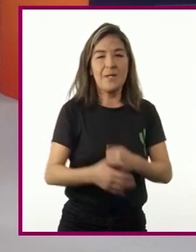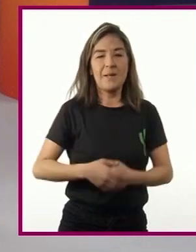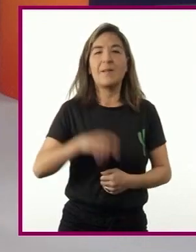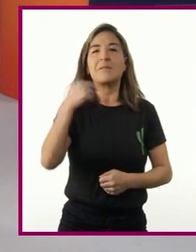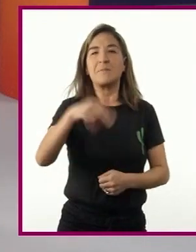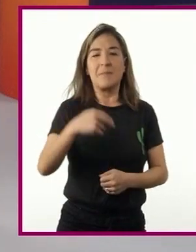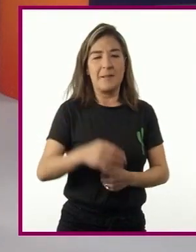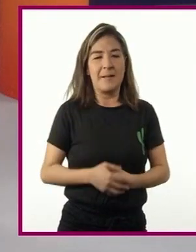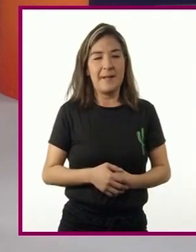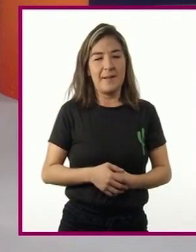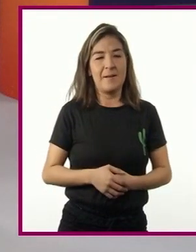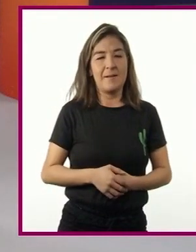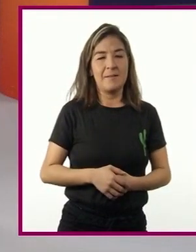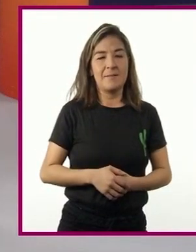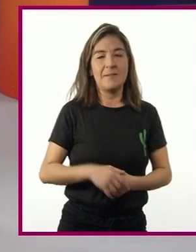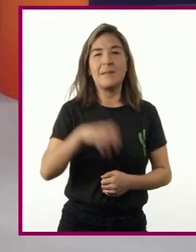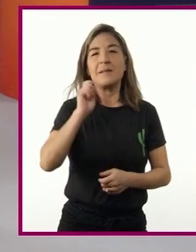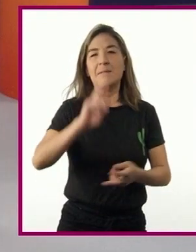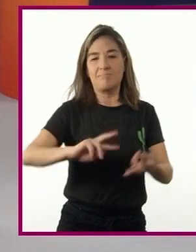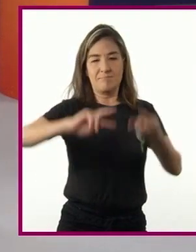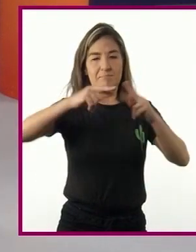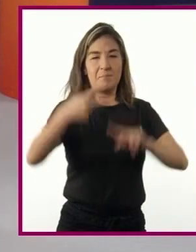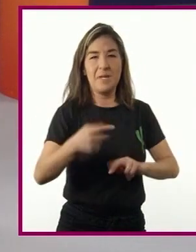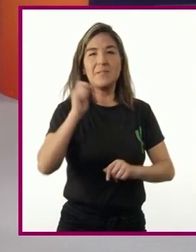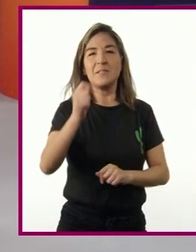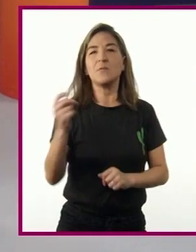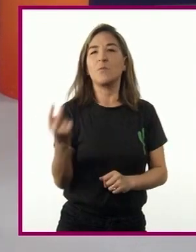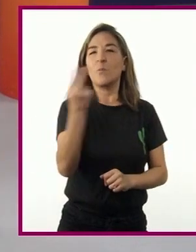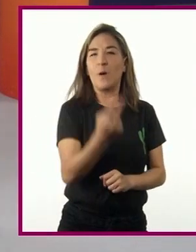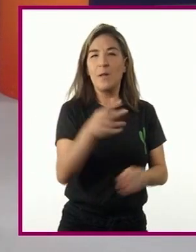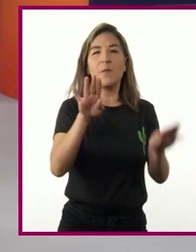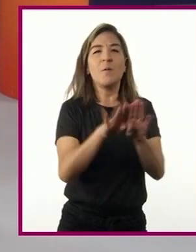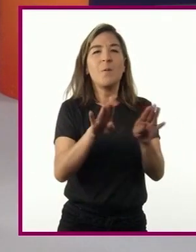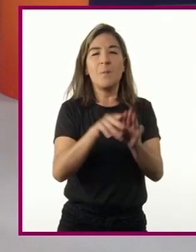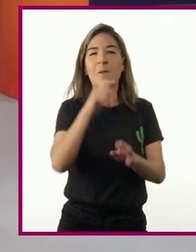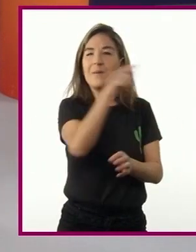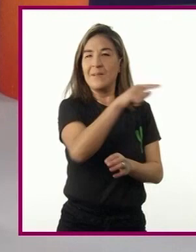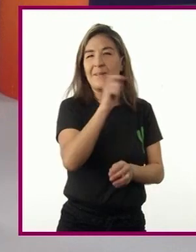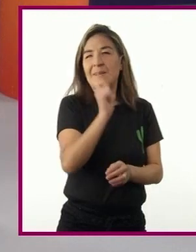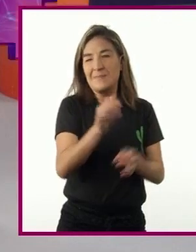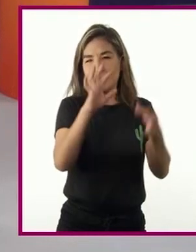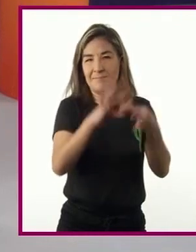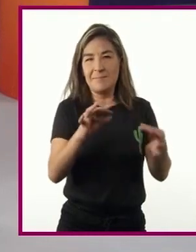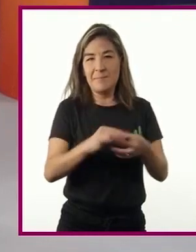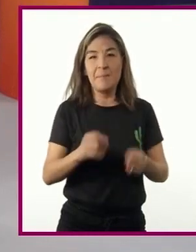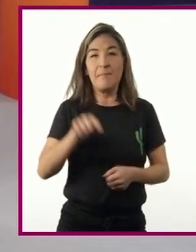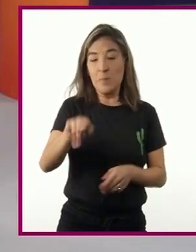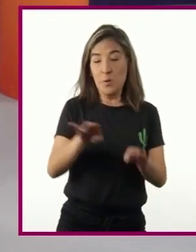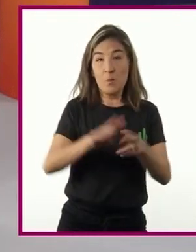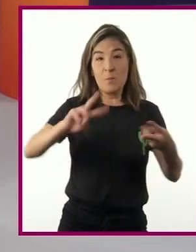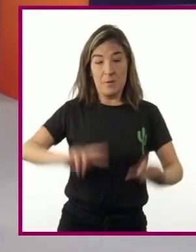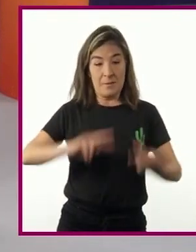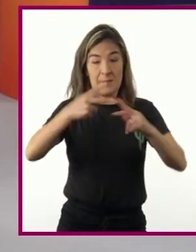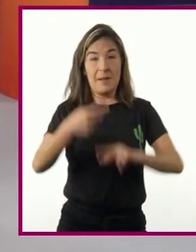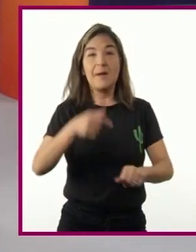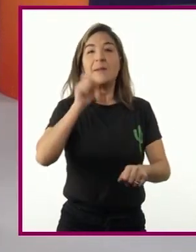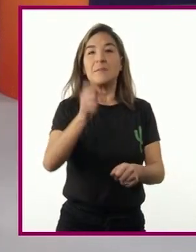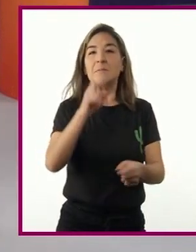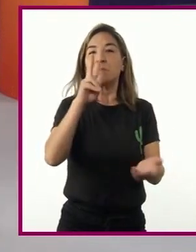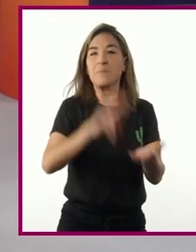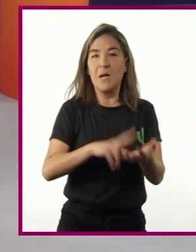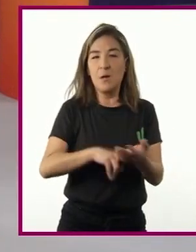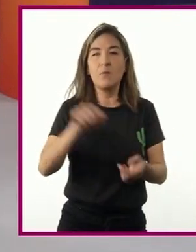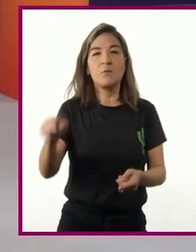ley de la inversa del cuadrado, que dice que la intensidad es inversamente proporcional